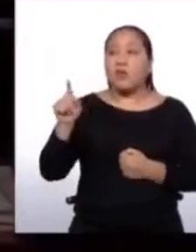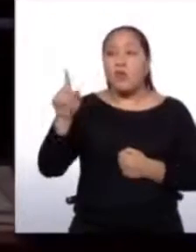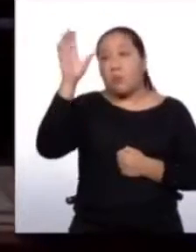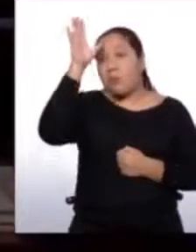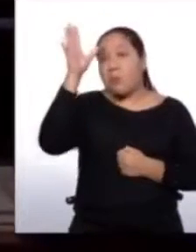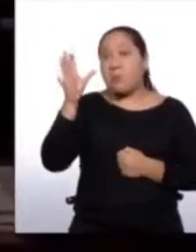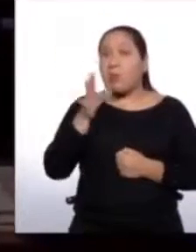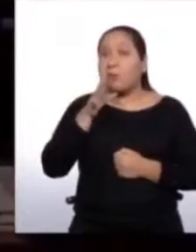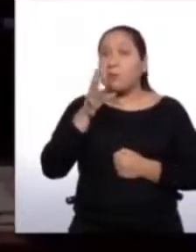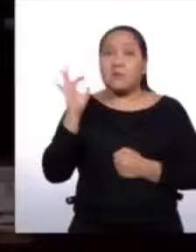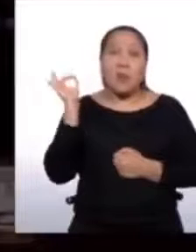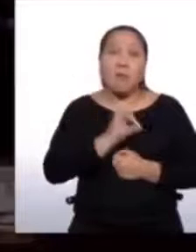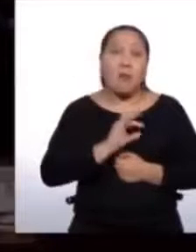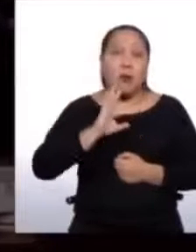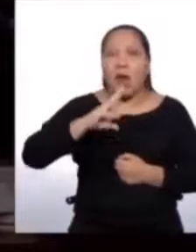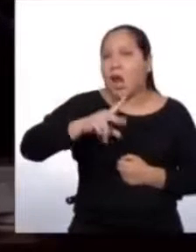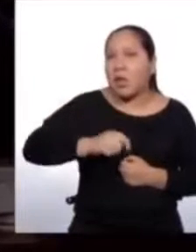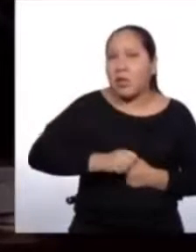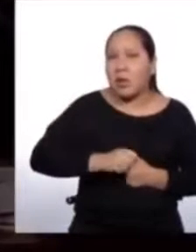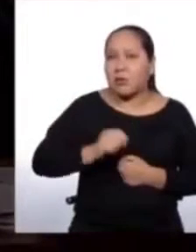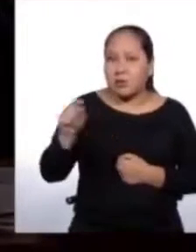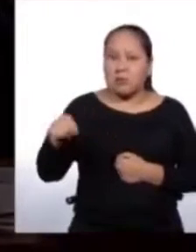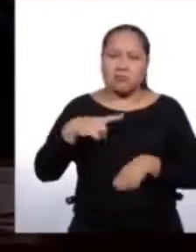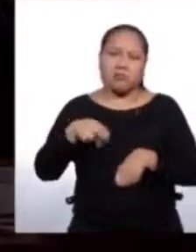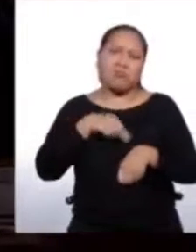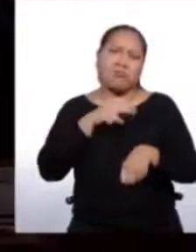ningún complejo que ocultar.